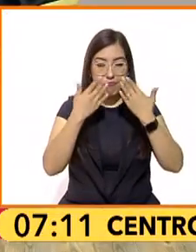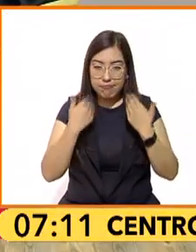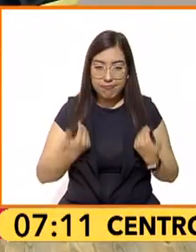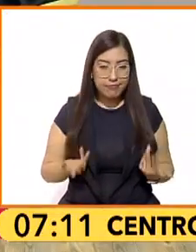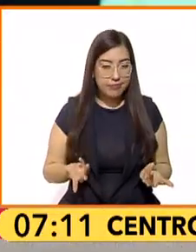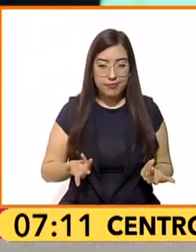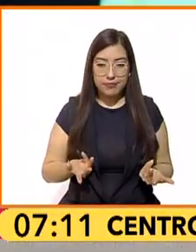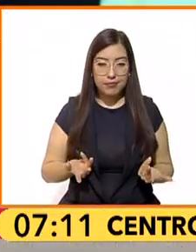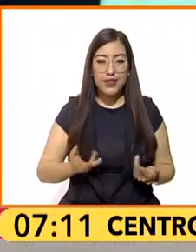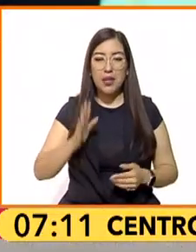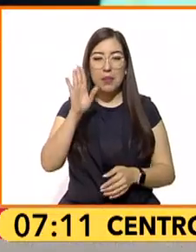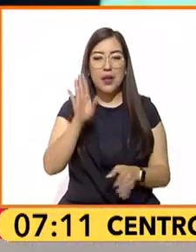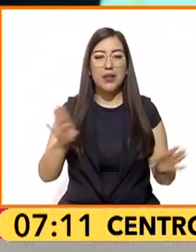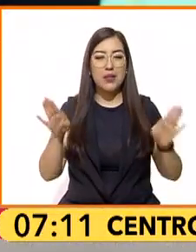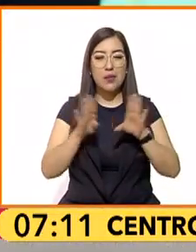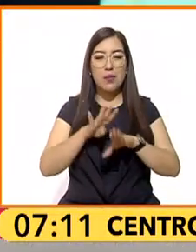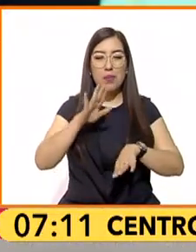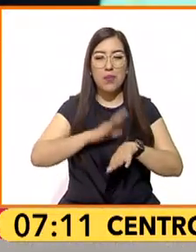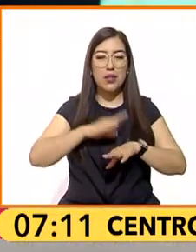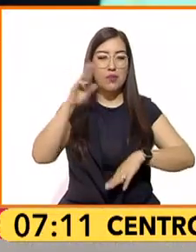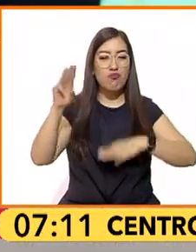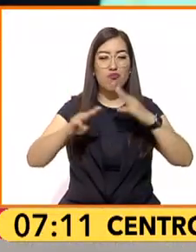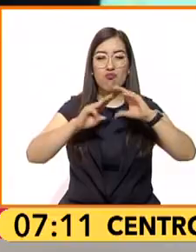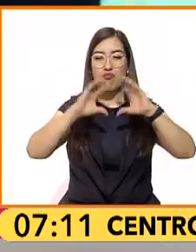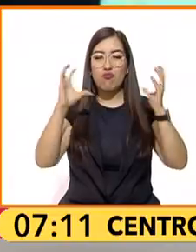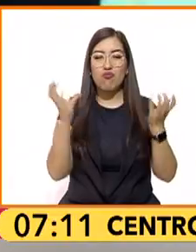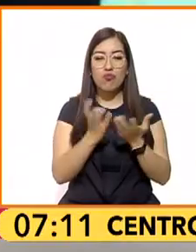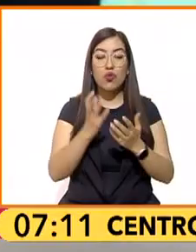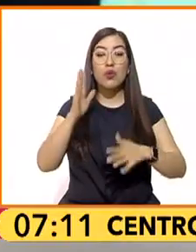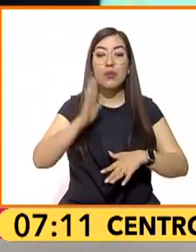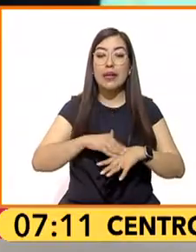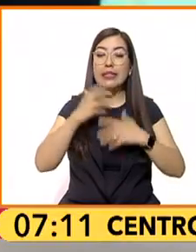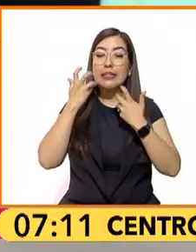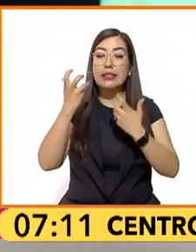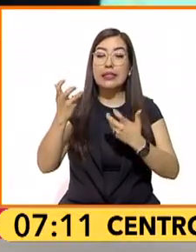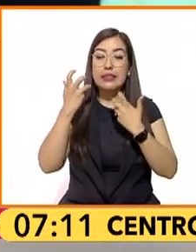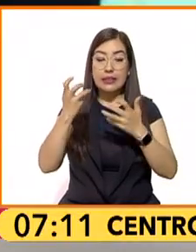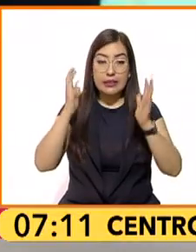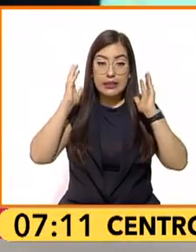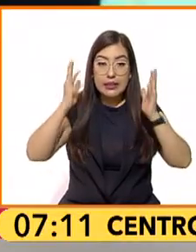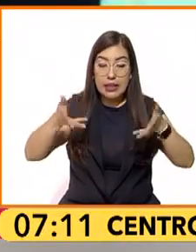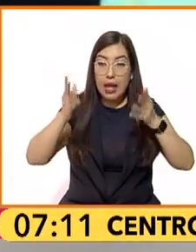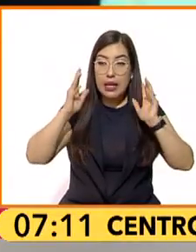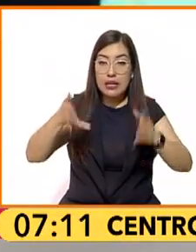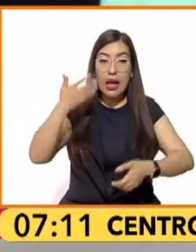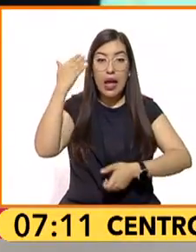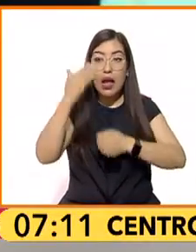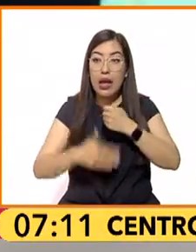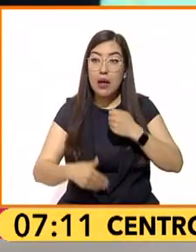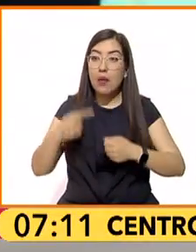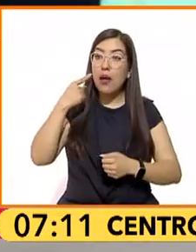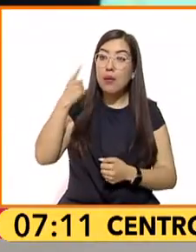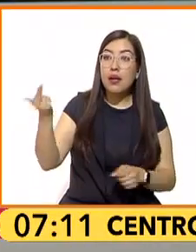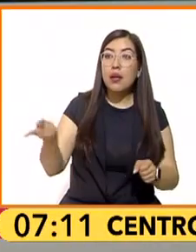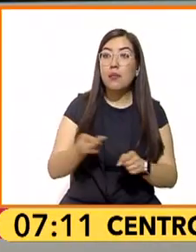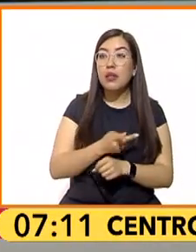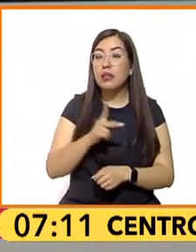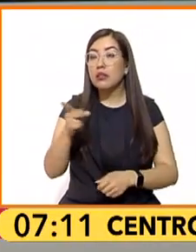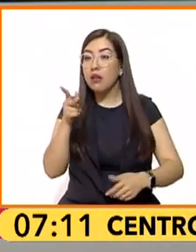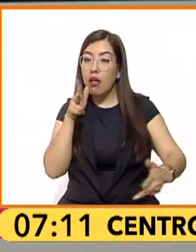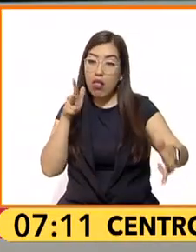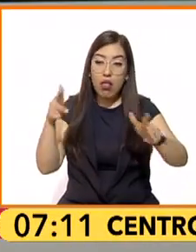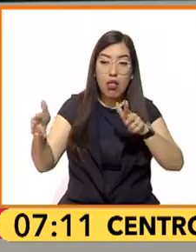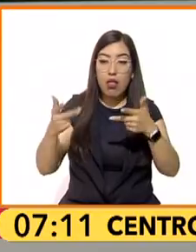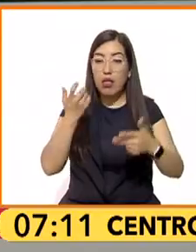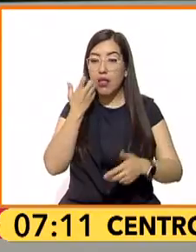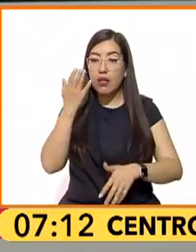especie de ansiedad mediática por un desenlace, claro, ¿no? Están todos ahí por la primicia, la